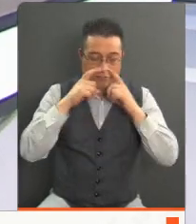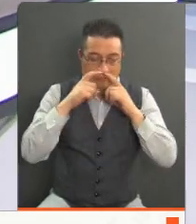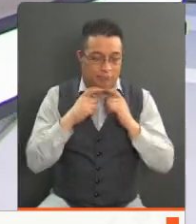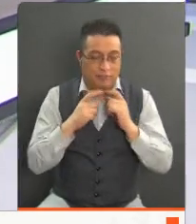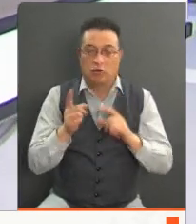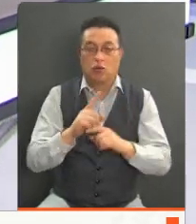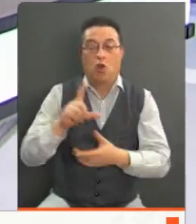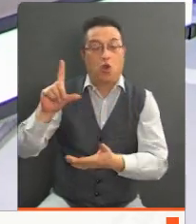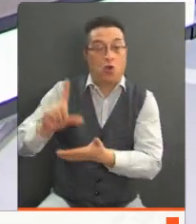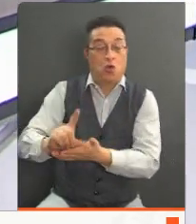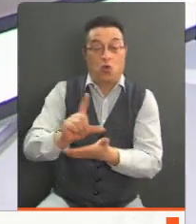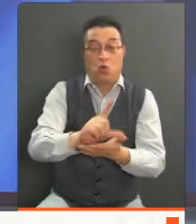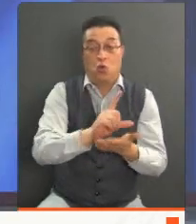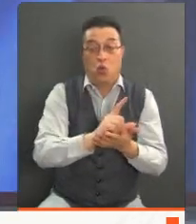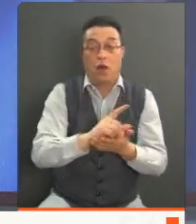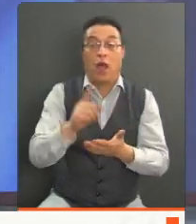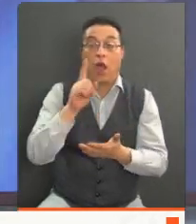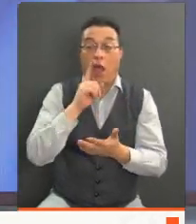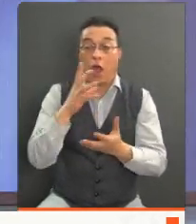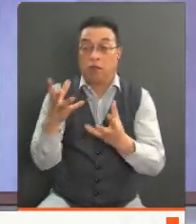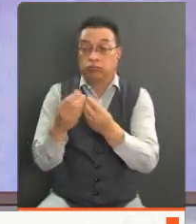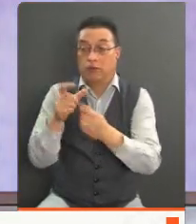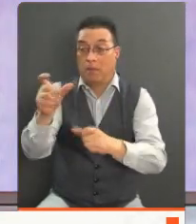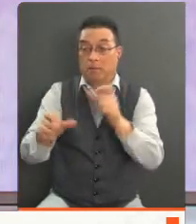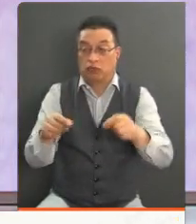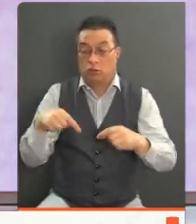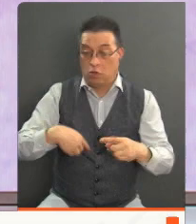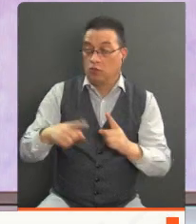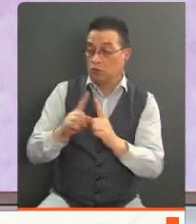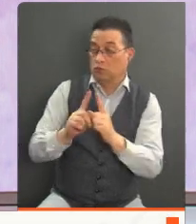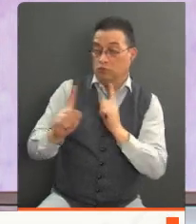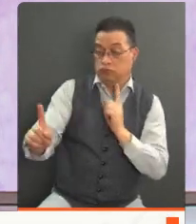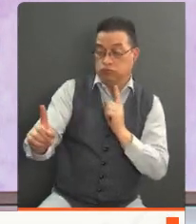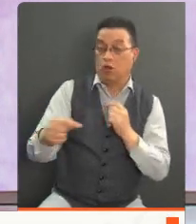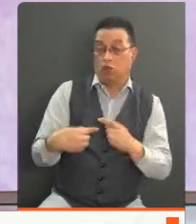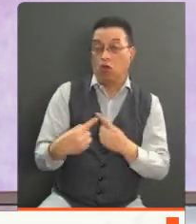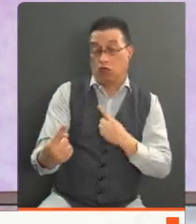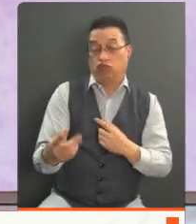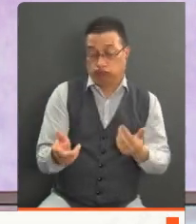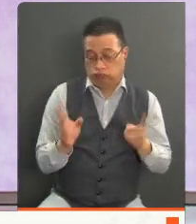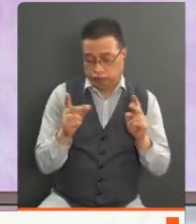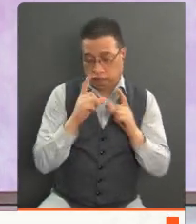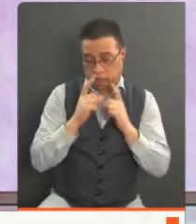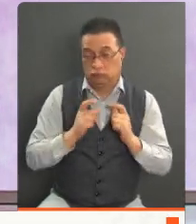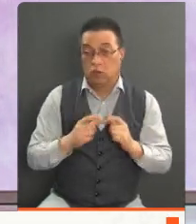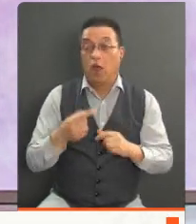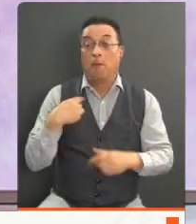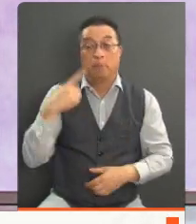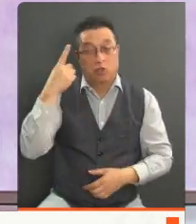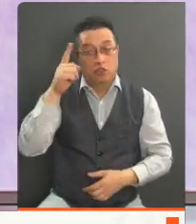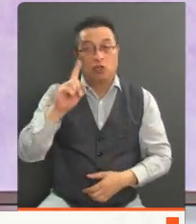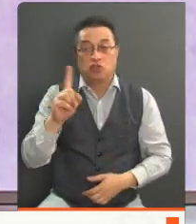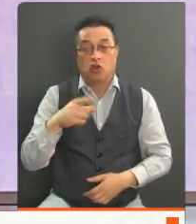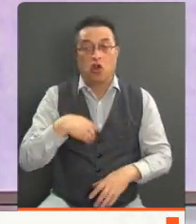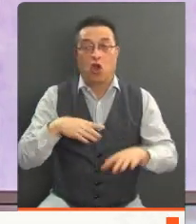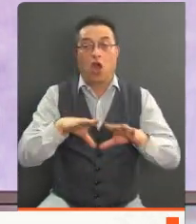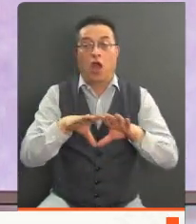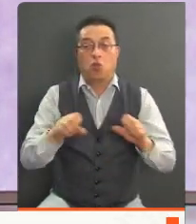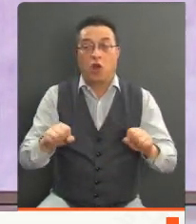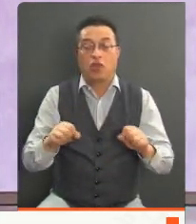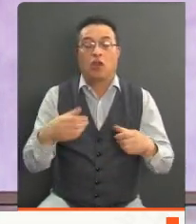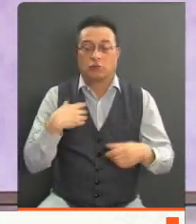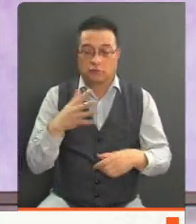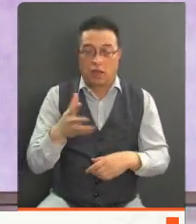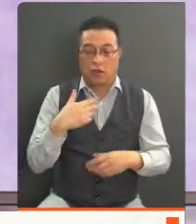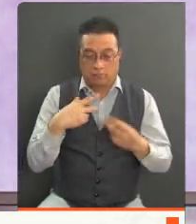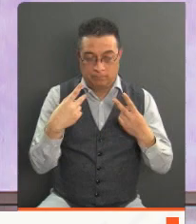lugares donde hay públicos aquí estamos en una distancia bastante grande tampoco estaba de acuerdo en que se diera